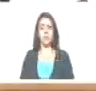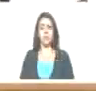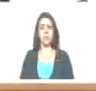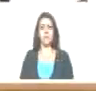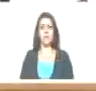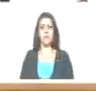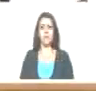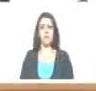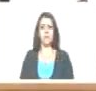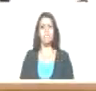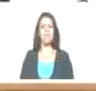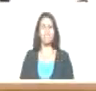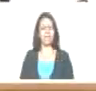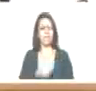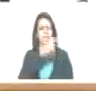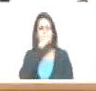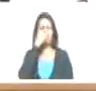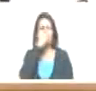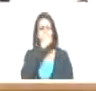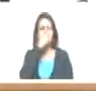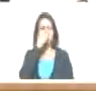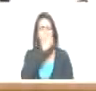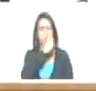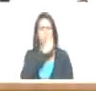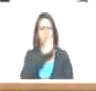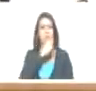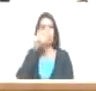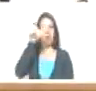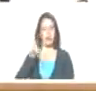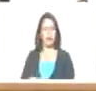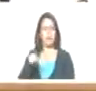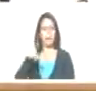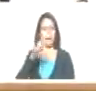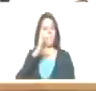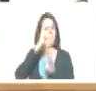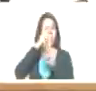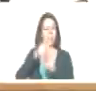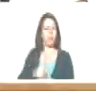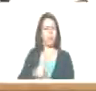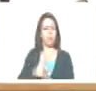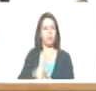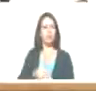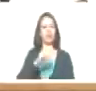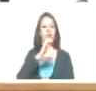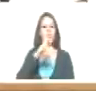Metiéndose perico con el tal Superlano, con unas prostitutas en Cúcuta.